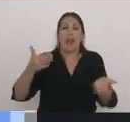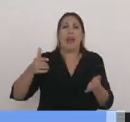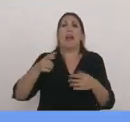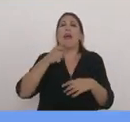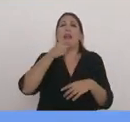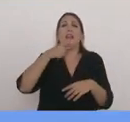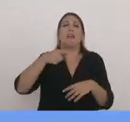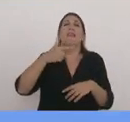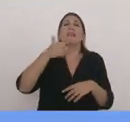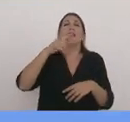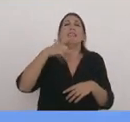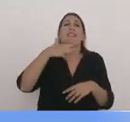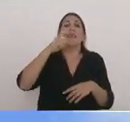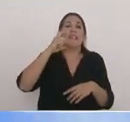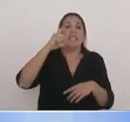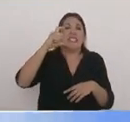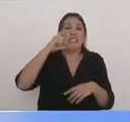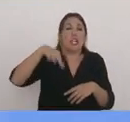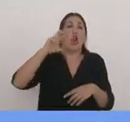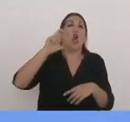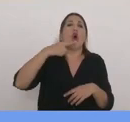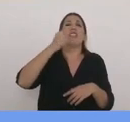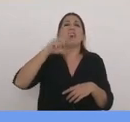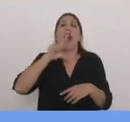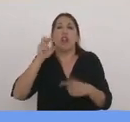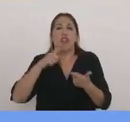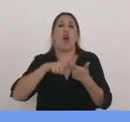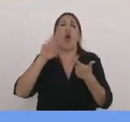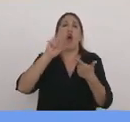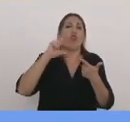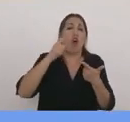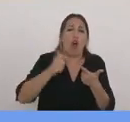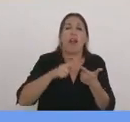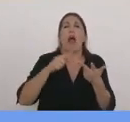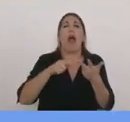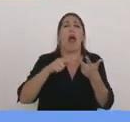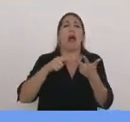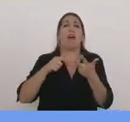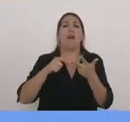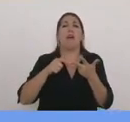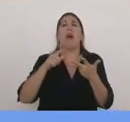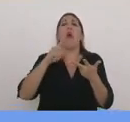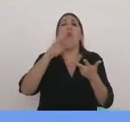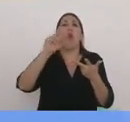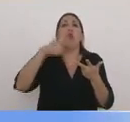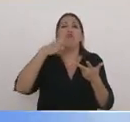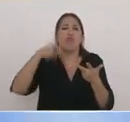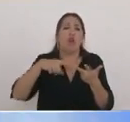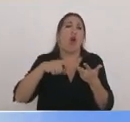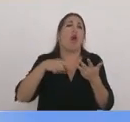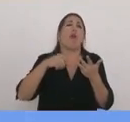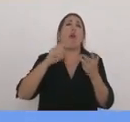Cinco Saltos, Roca, Allen, El Cuy, El Bolsón,